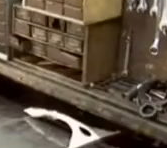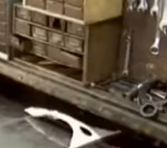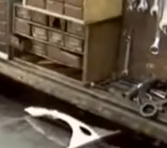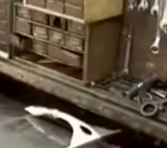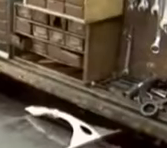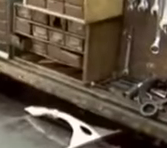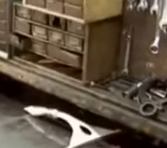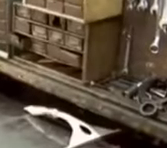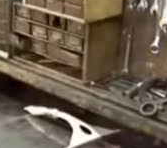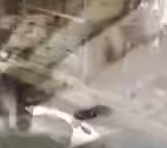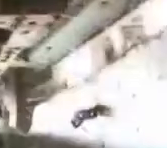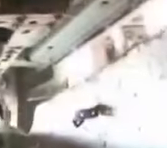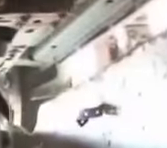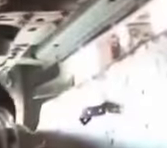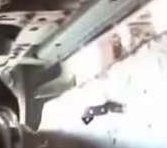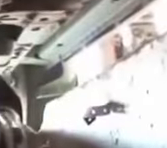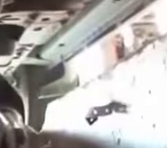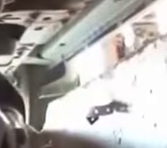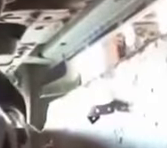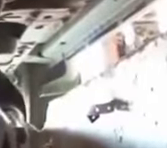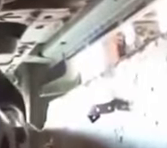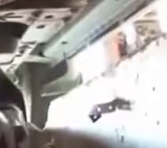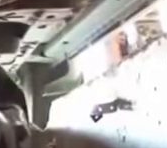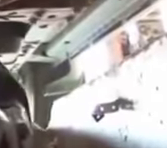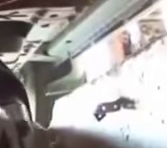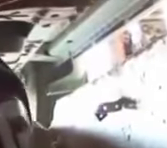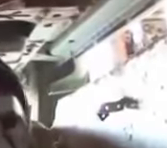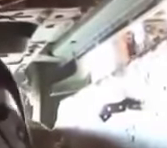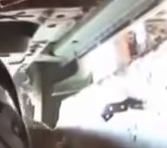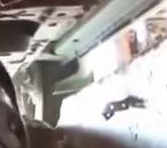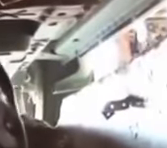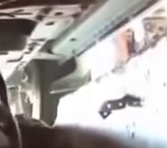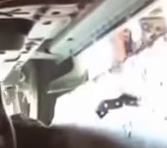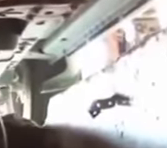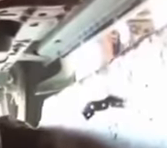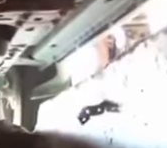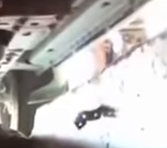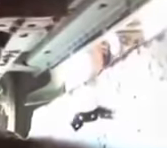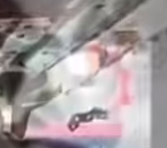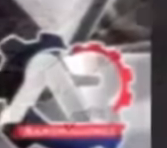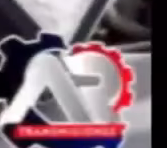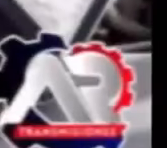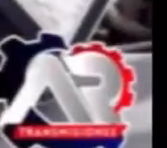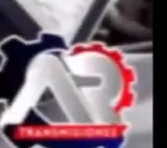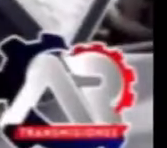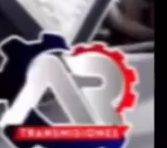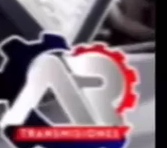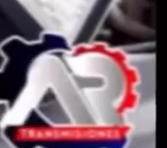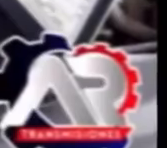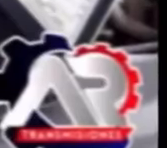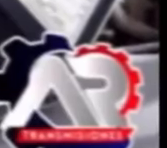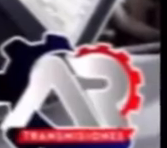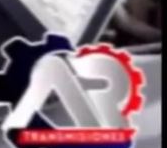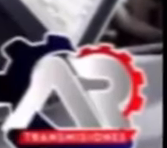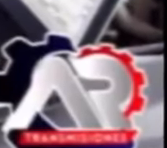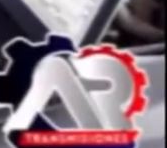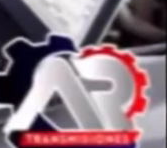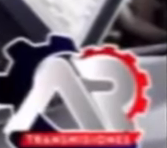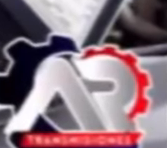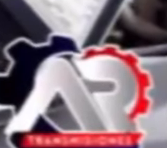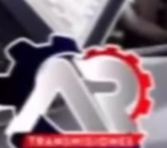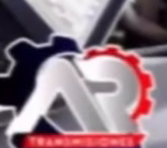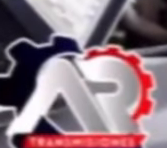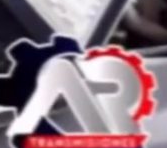tipo de transmisiones automáticas, estándares, diferenciales y transfers. Atendemos vehículos de todas las marcas